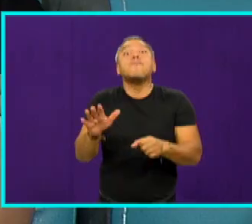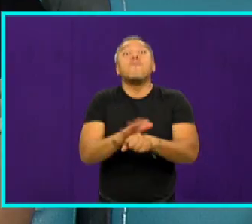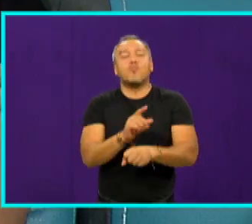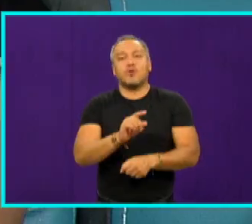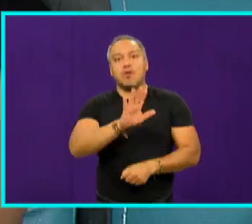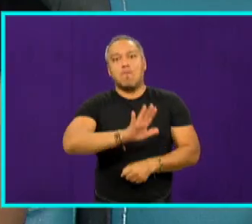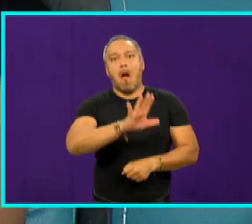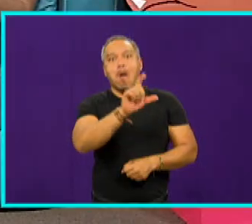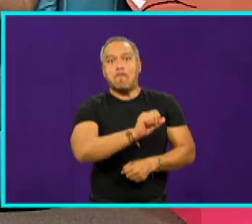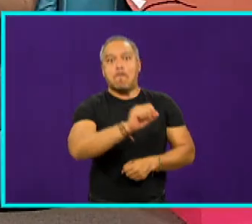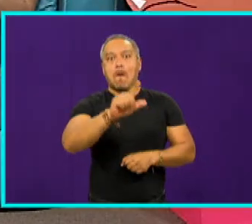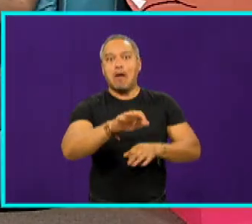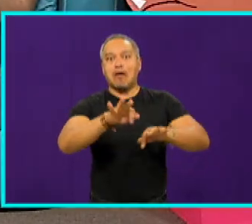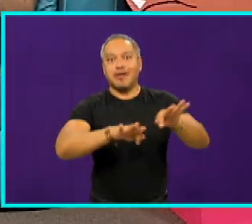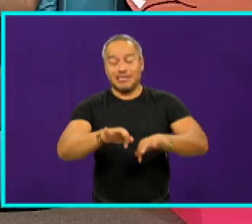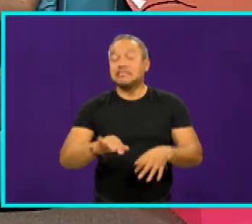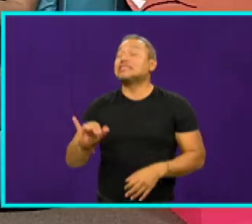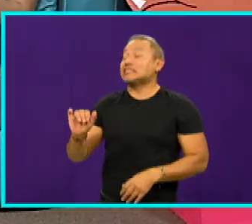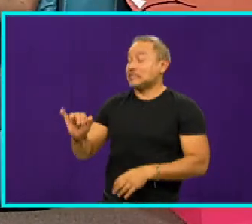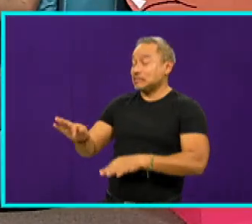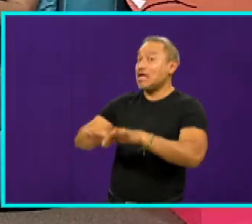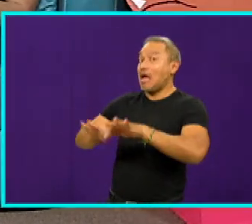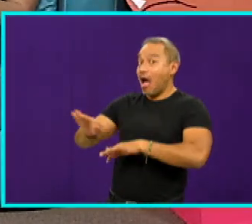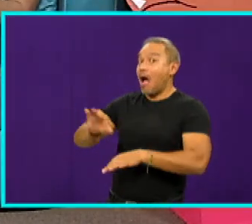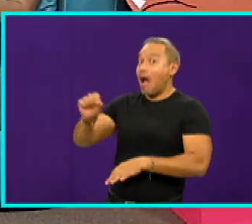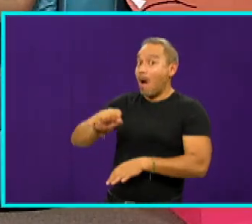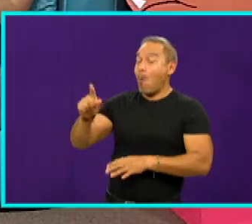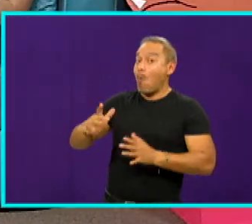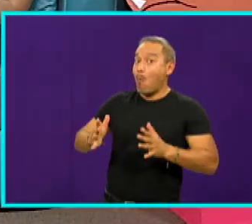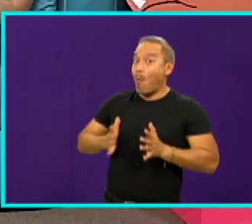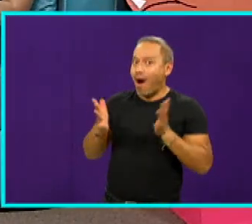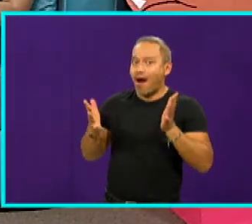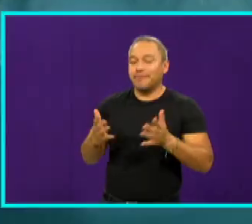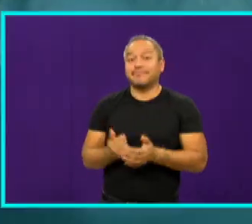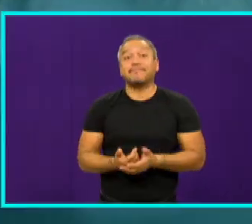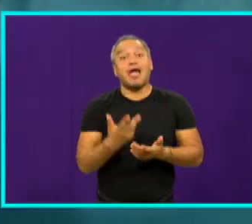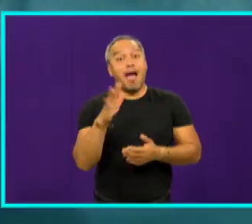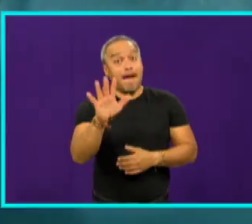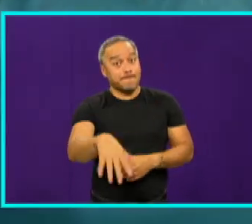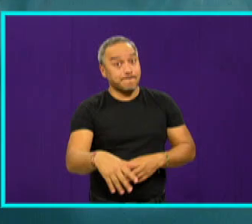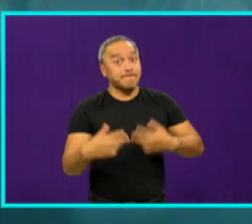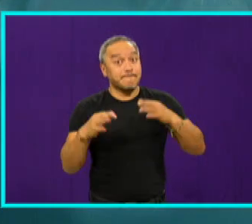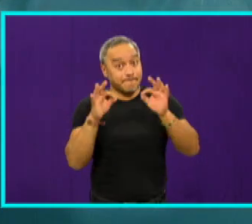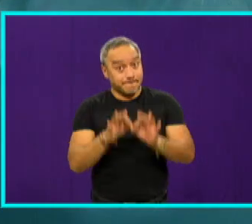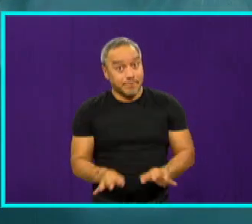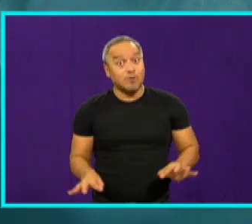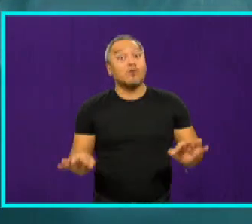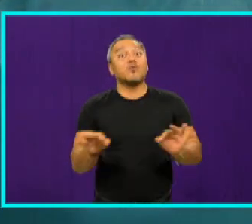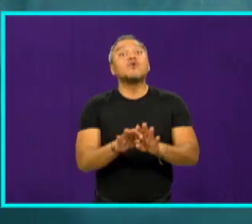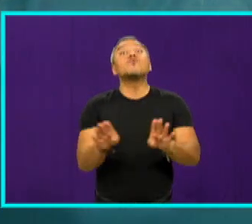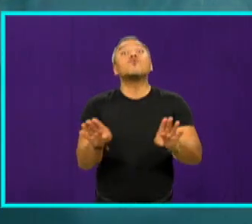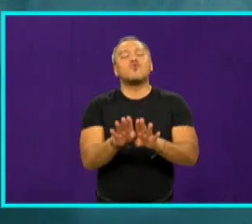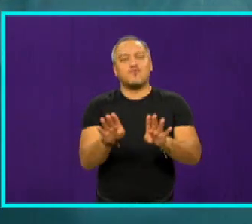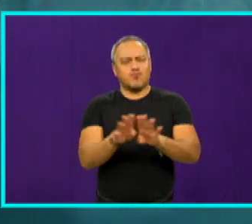Sí, es un trabajo muy profesional. Es un trabajo muy profesional. Maestra, pero es muy importante la descripción de las tareas